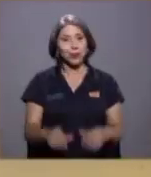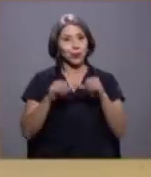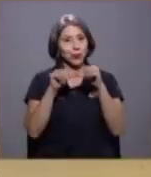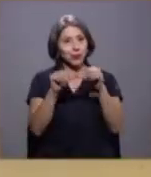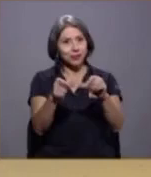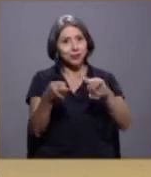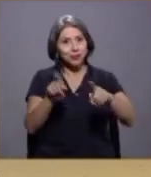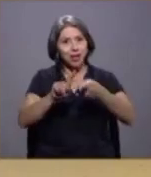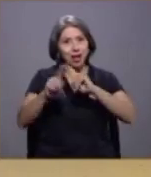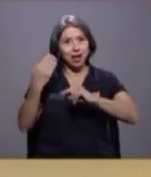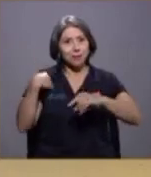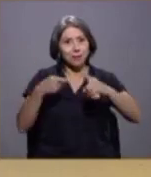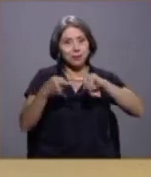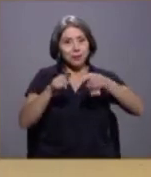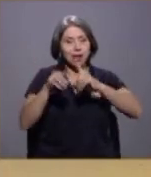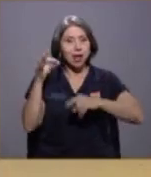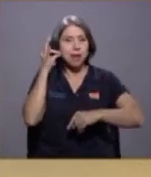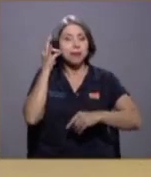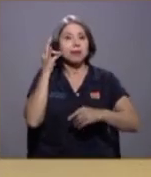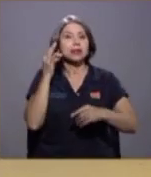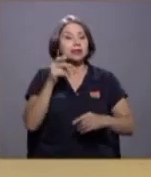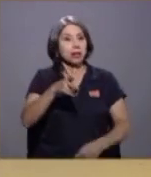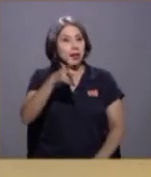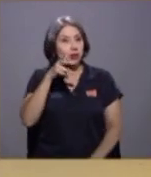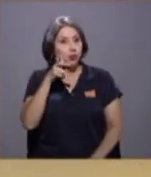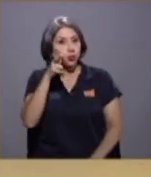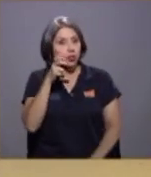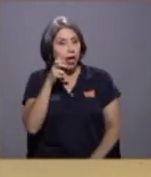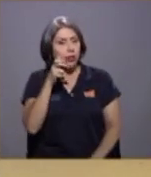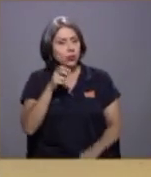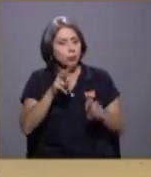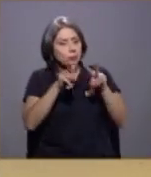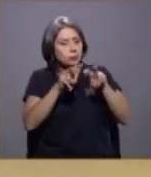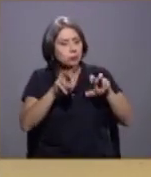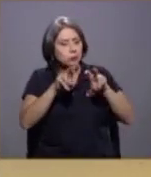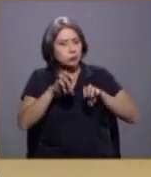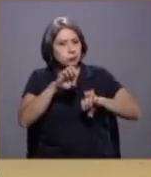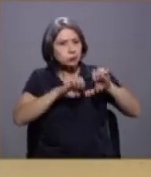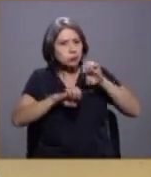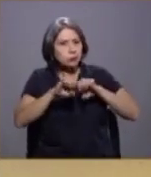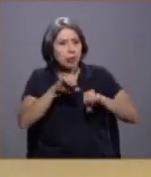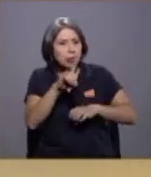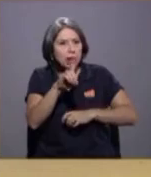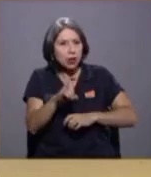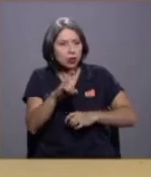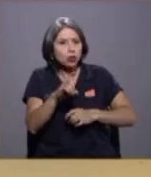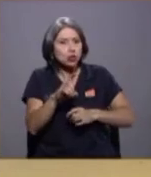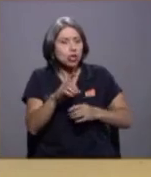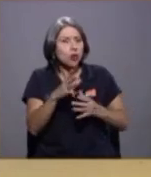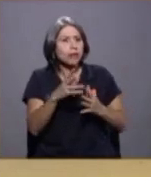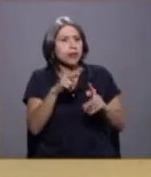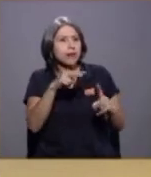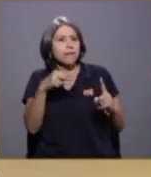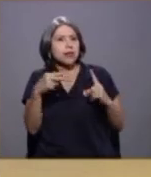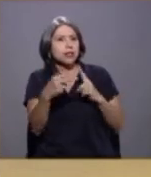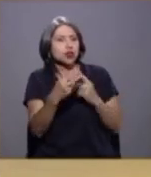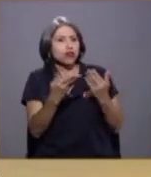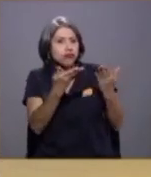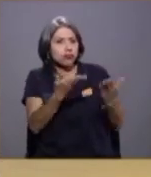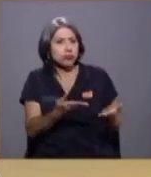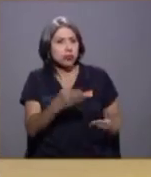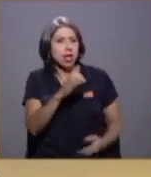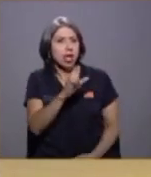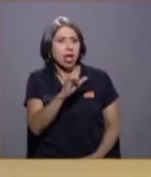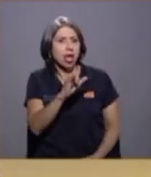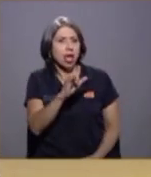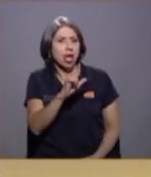Continuamos, amigas y amigos, escuchando el diagnóstico y la visión que don Eli tiene del país